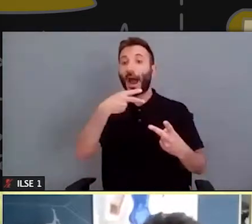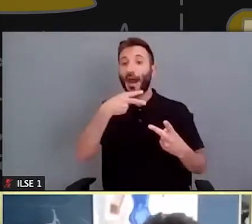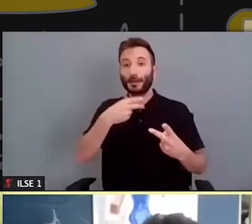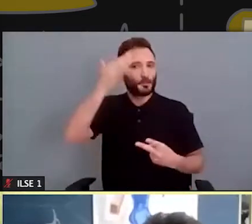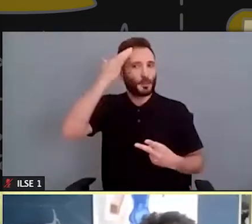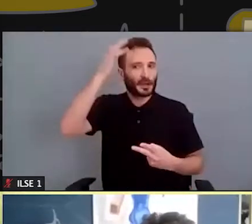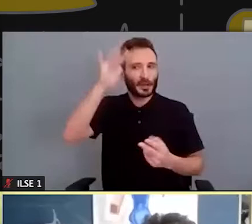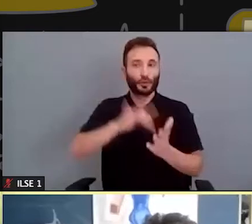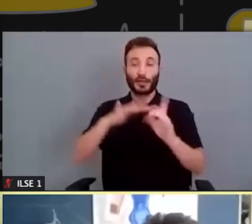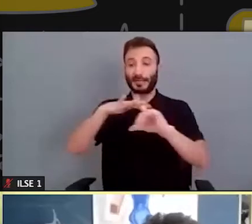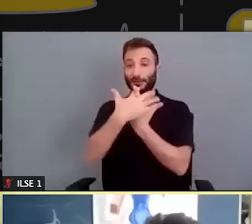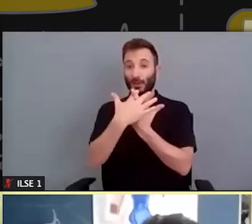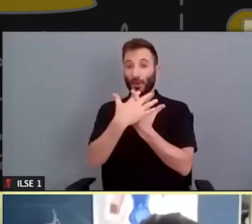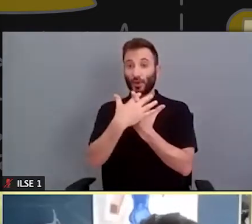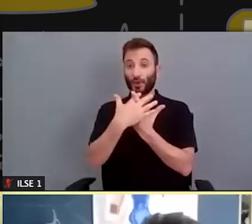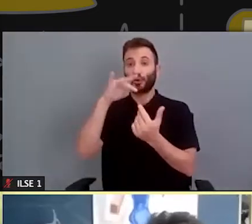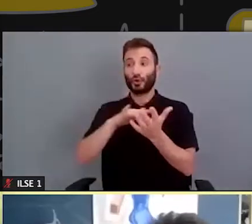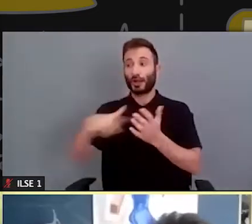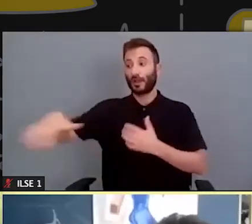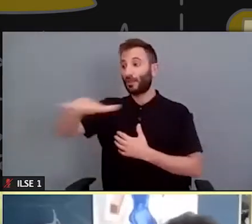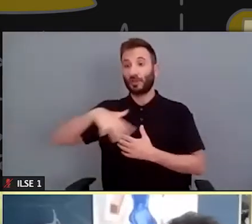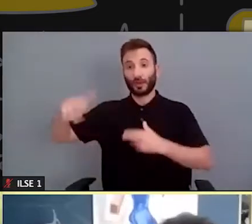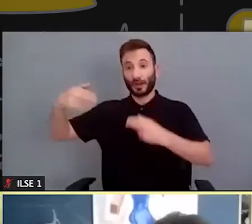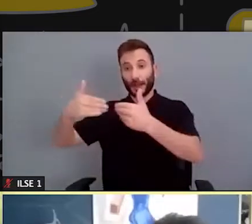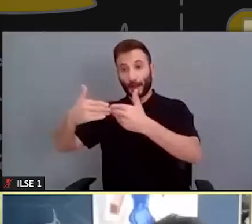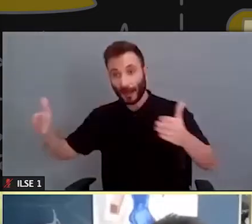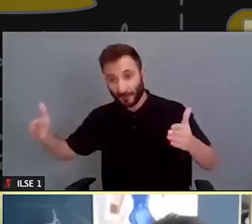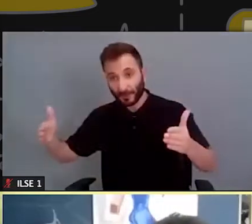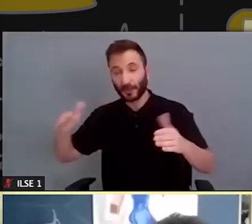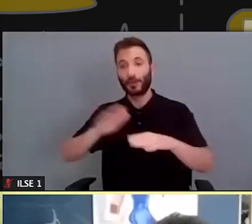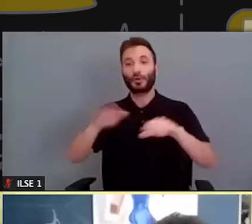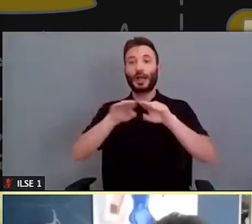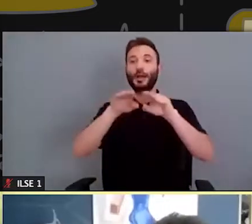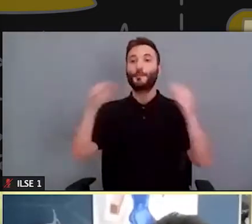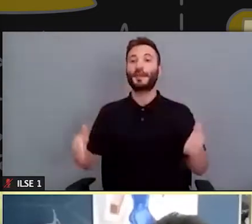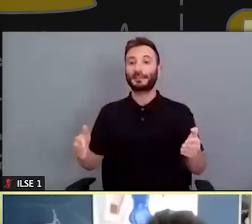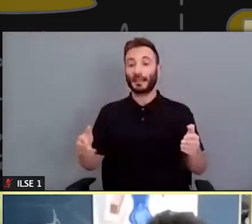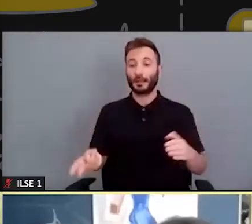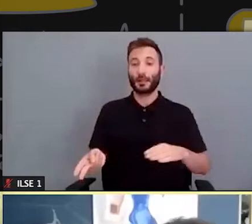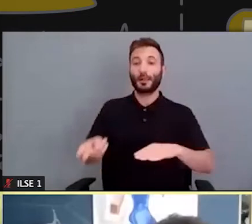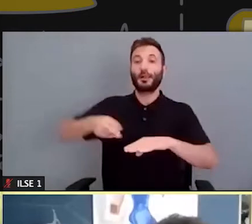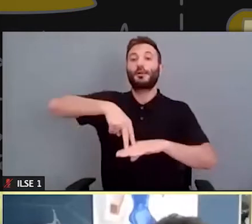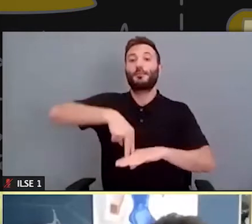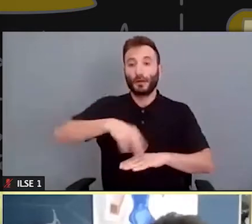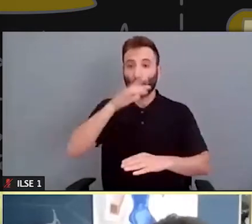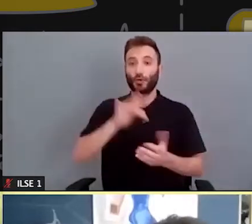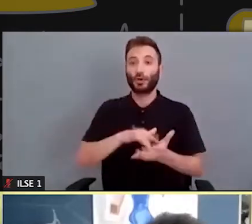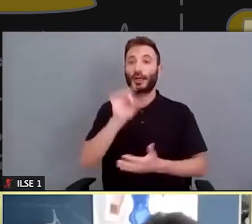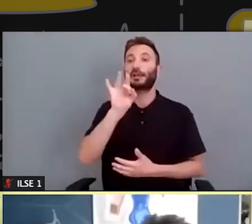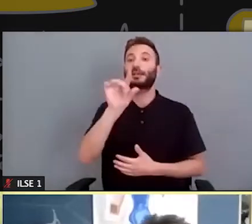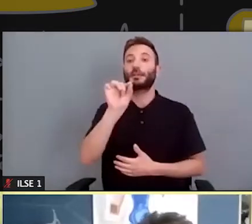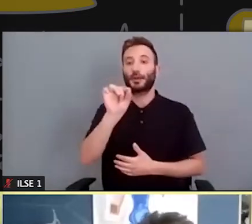se desconfinaron los destinos turísticos, te levantaban de una mesa por estar 15 minutos tomando un café y no